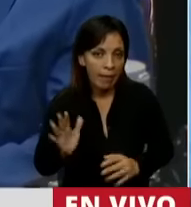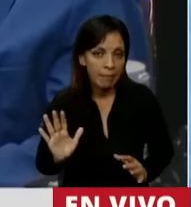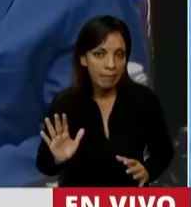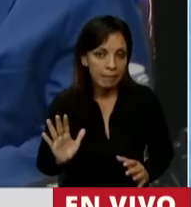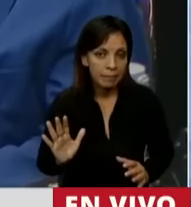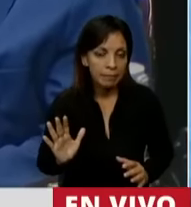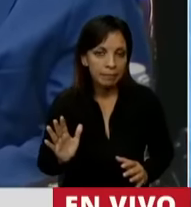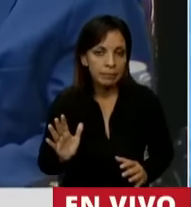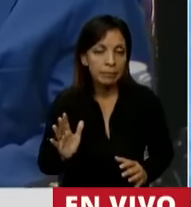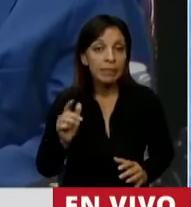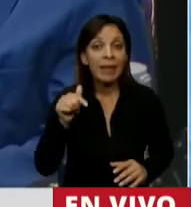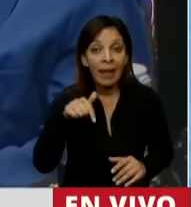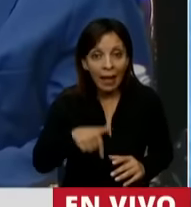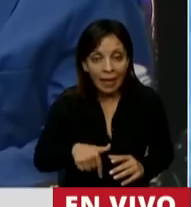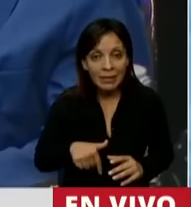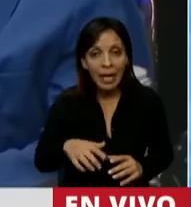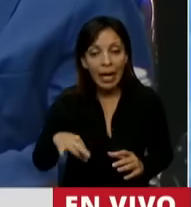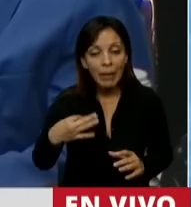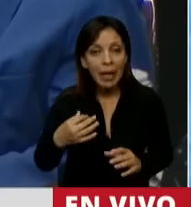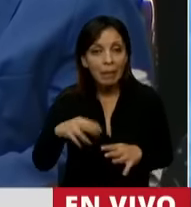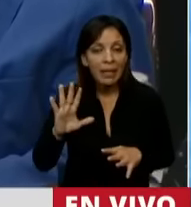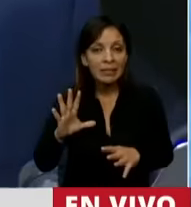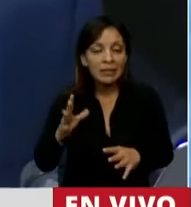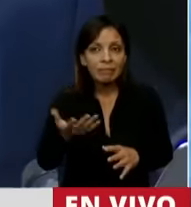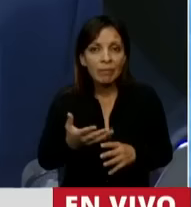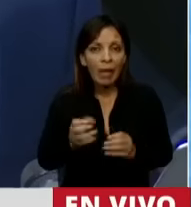Y esta es la vida más desprotegida.